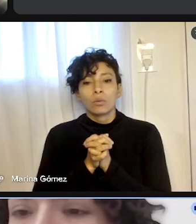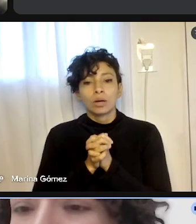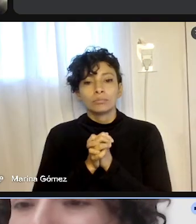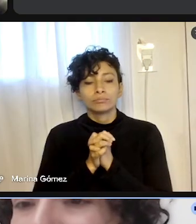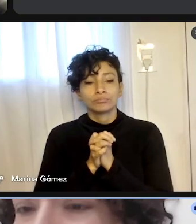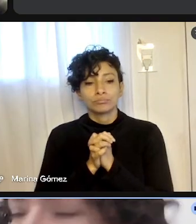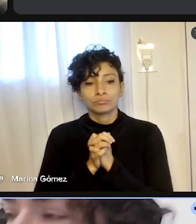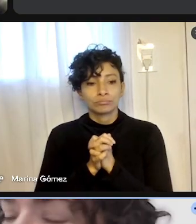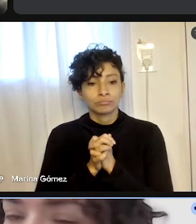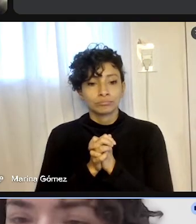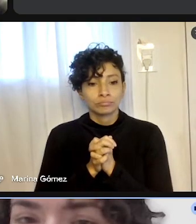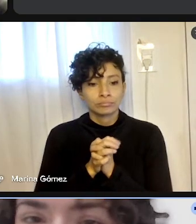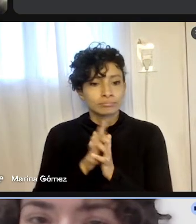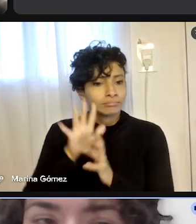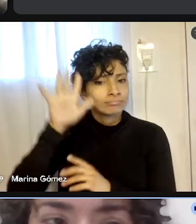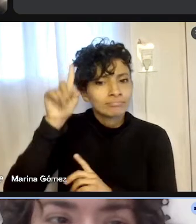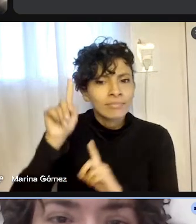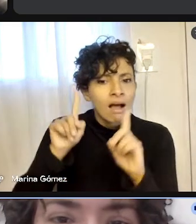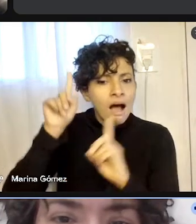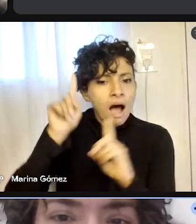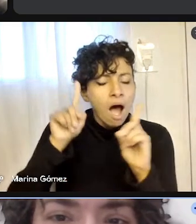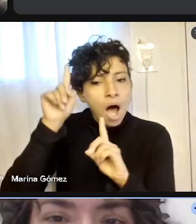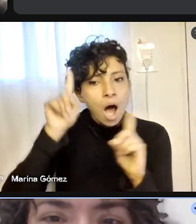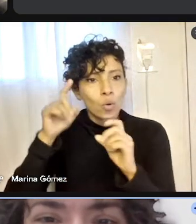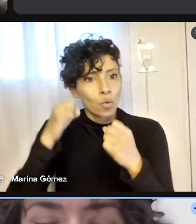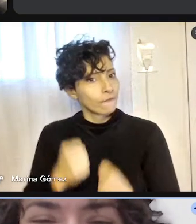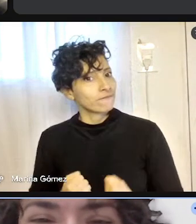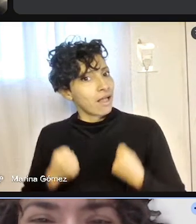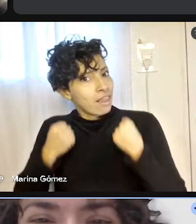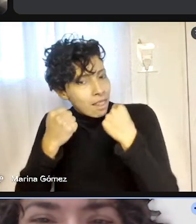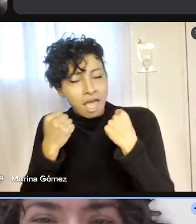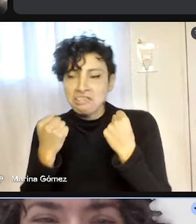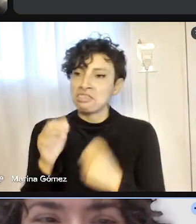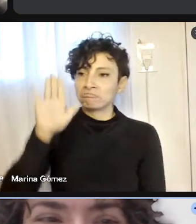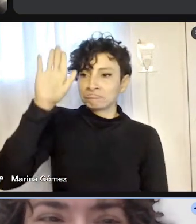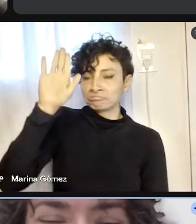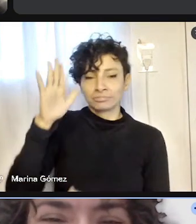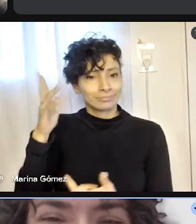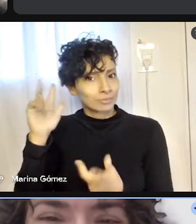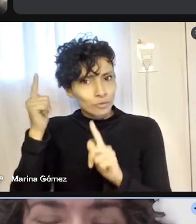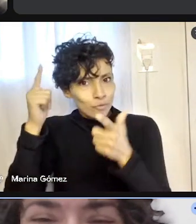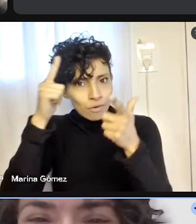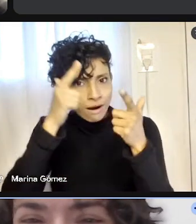No hay ningún valiente, ninguna valiente.